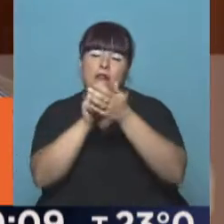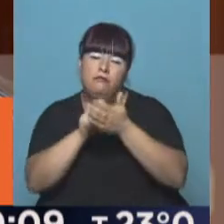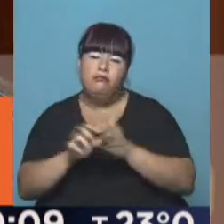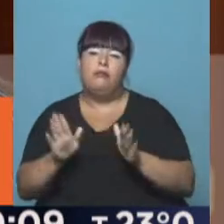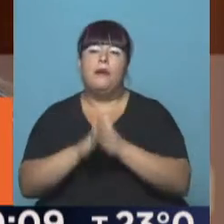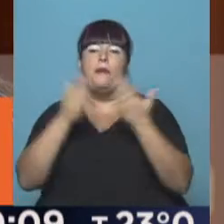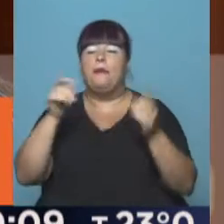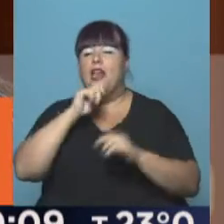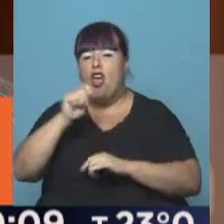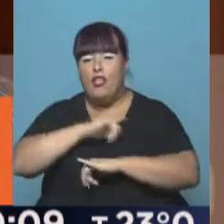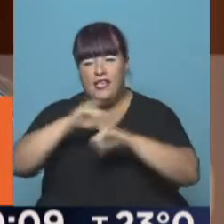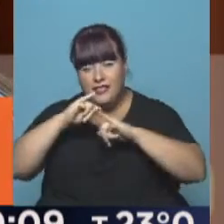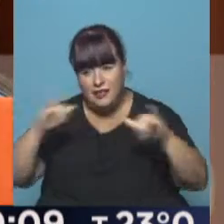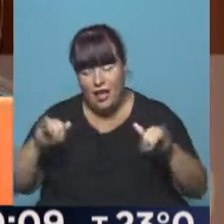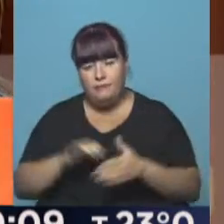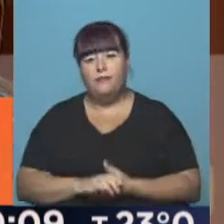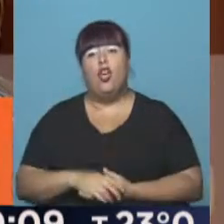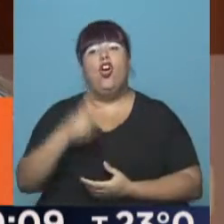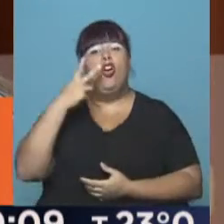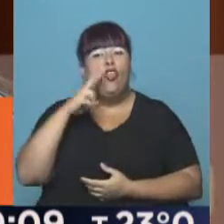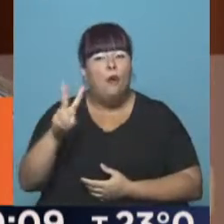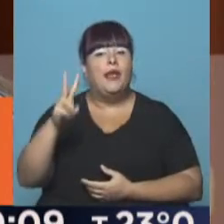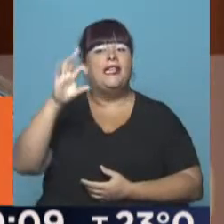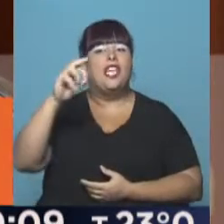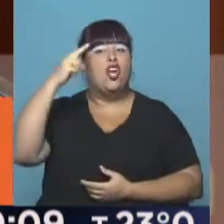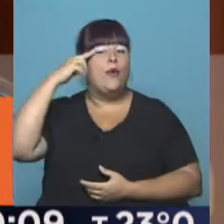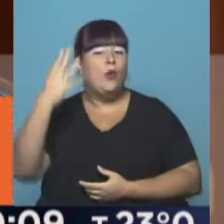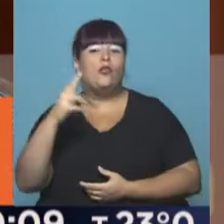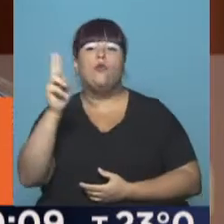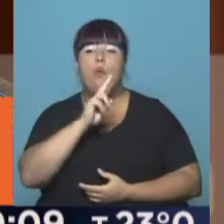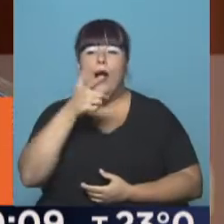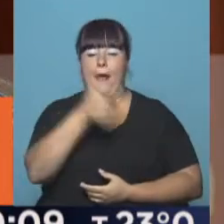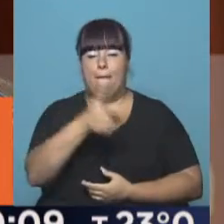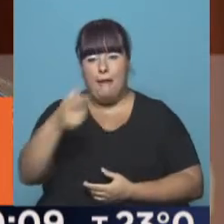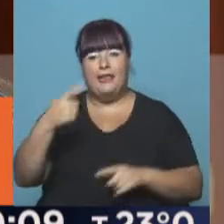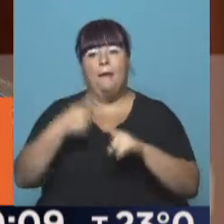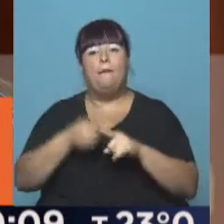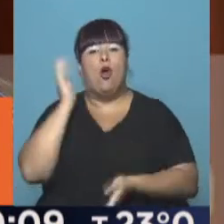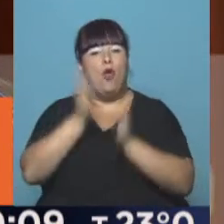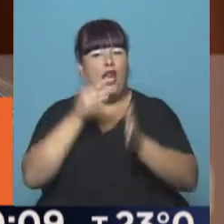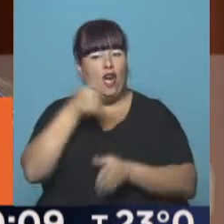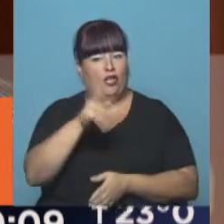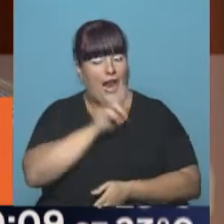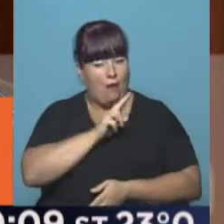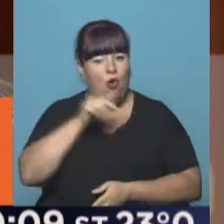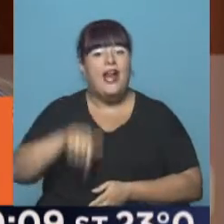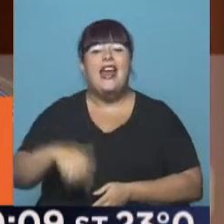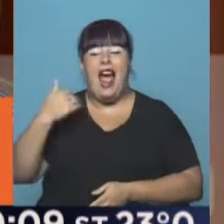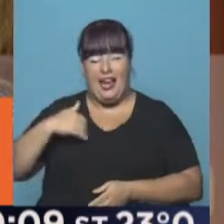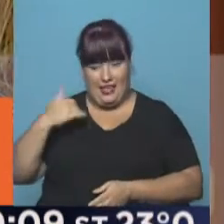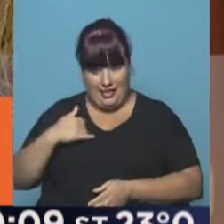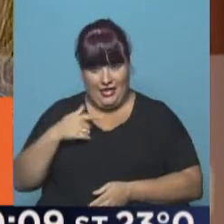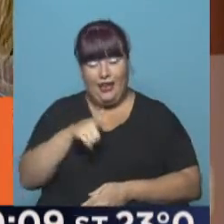publican los medios de comunicación hay dos mil noventa y cuatro mujeres asesinadas por violencia de género nuestro país